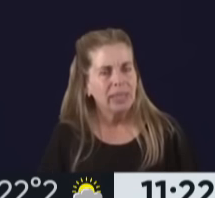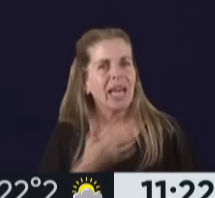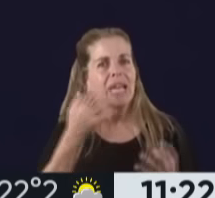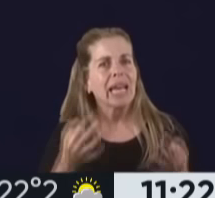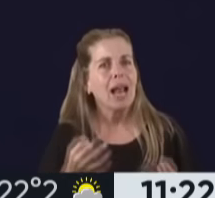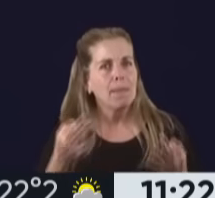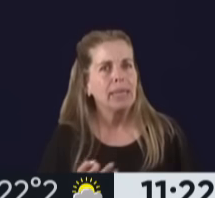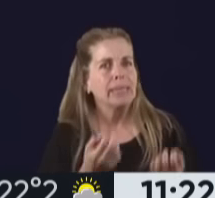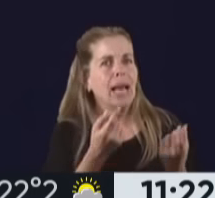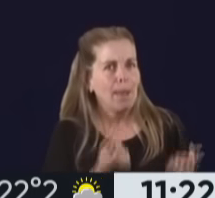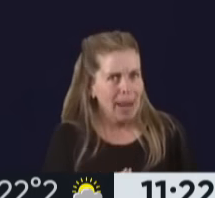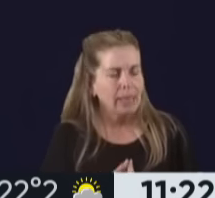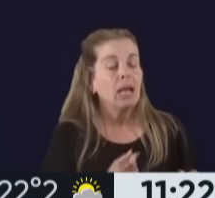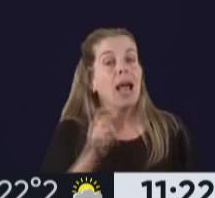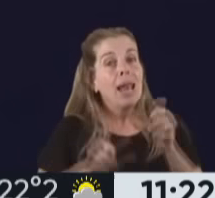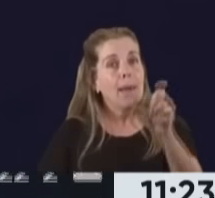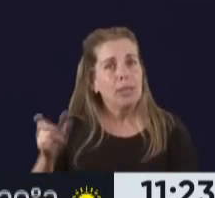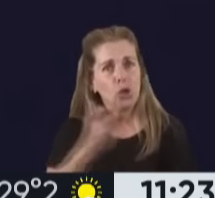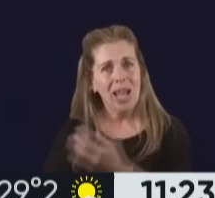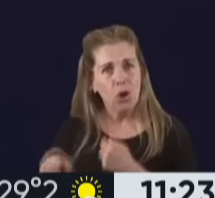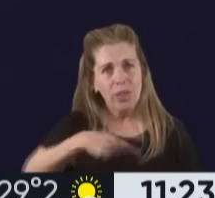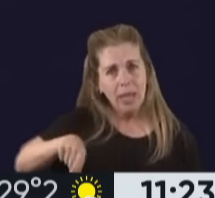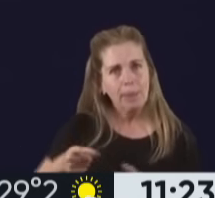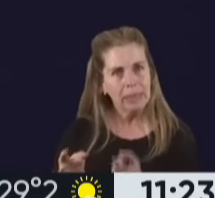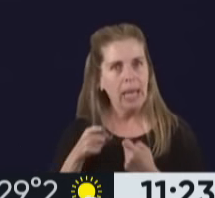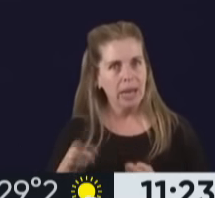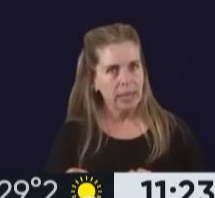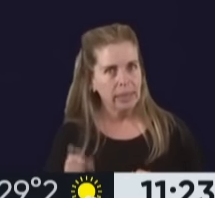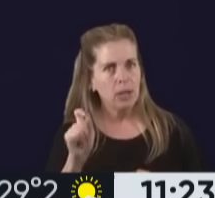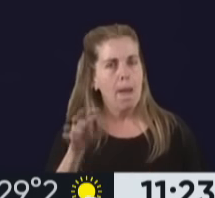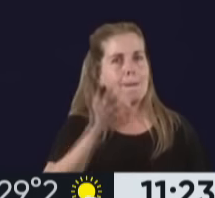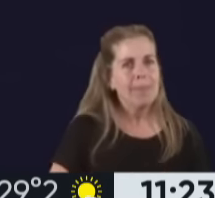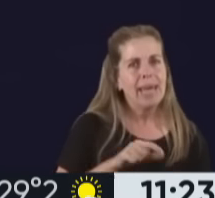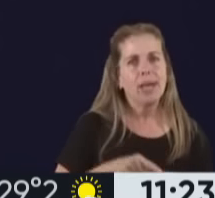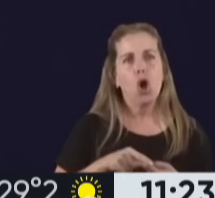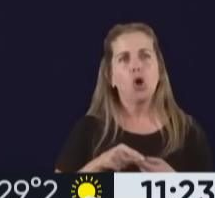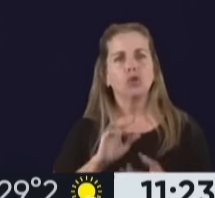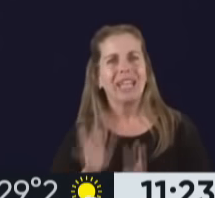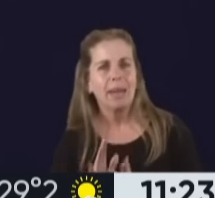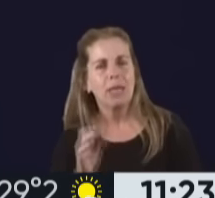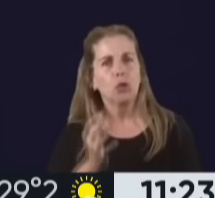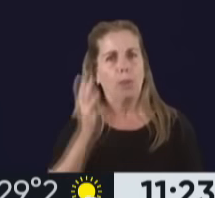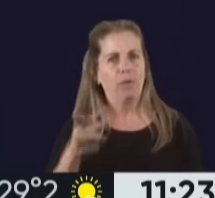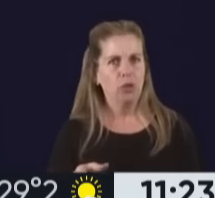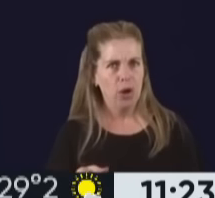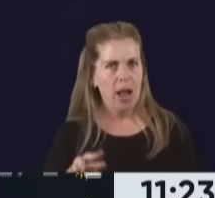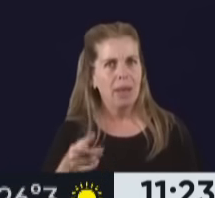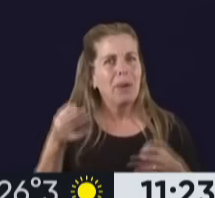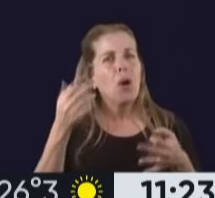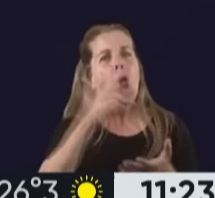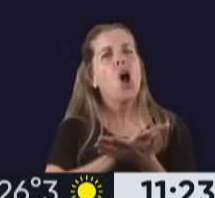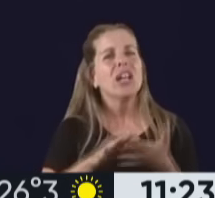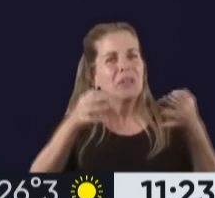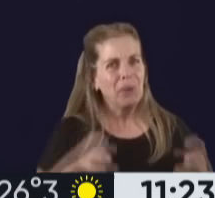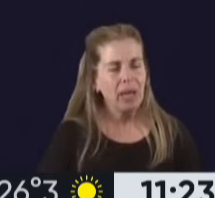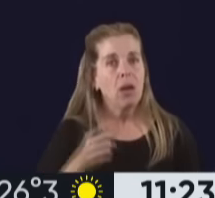tienen que ir, las personas con discapacidad y los equipos de salud y los cuidados que los asisten. Esto